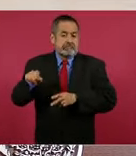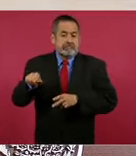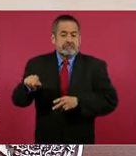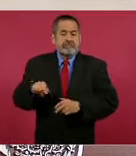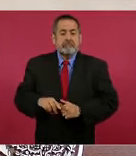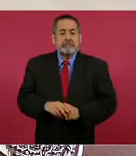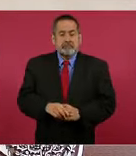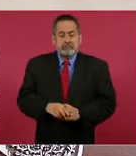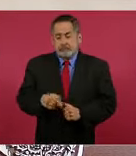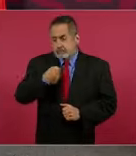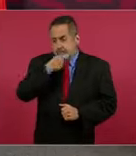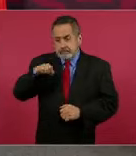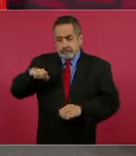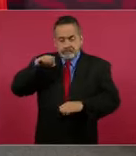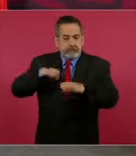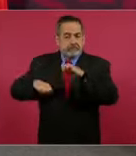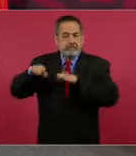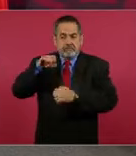ya grande,